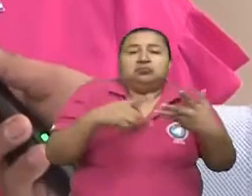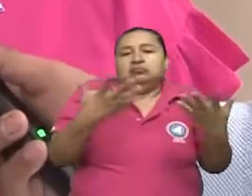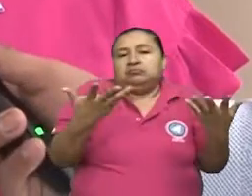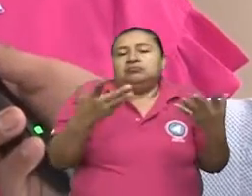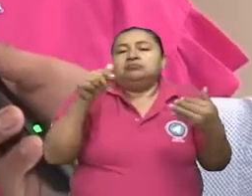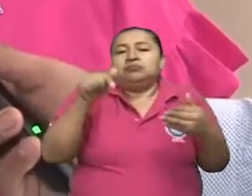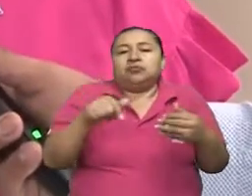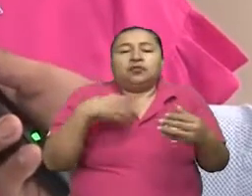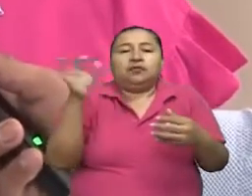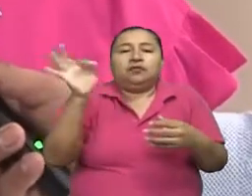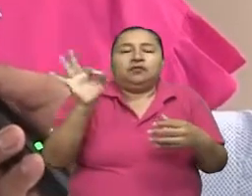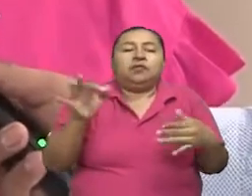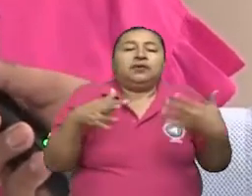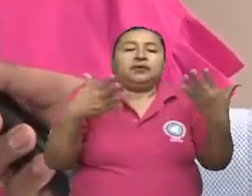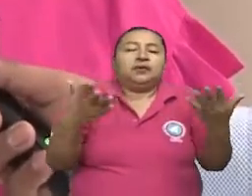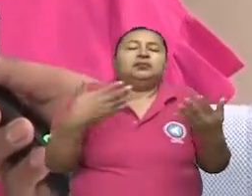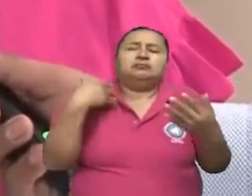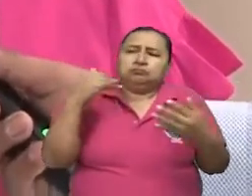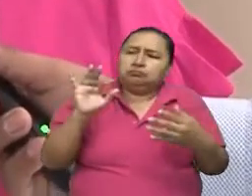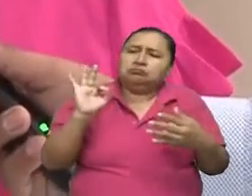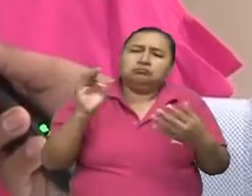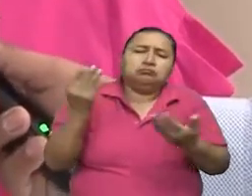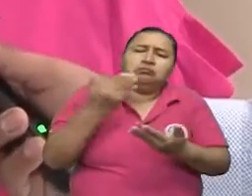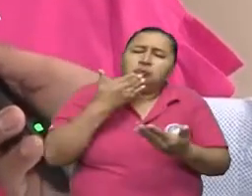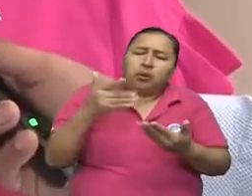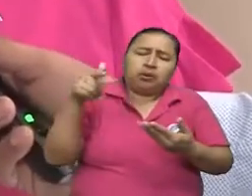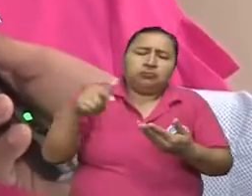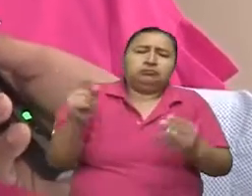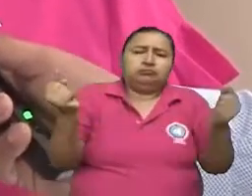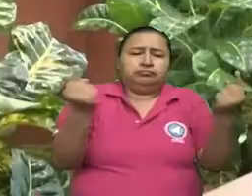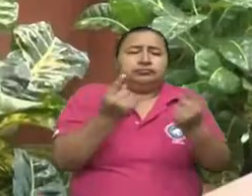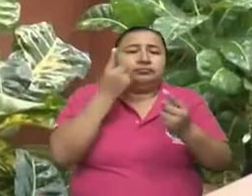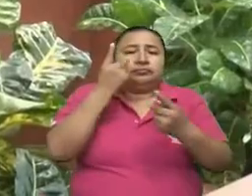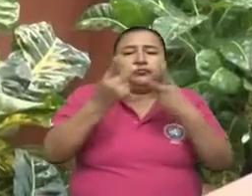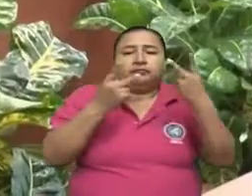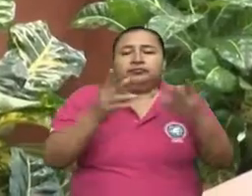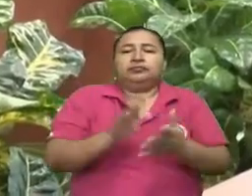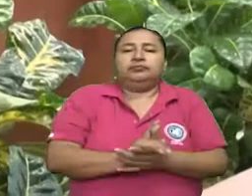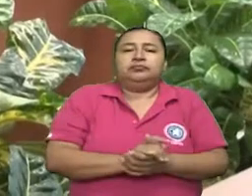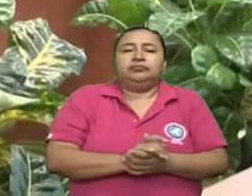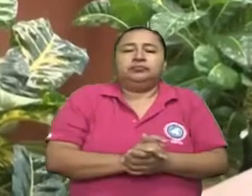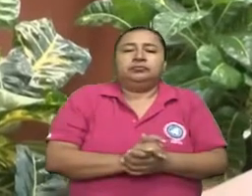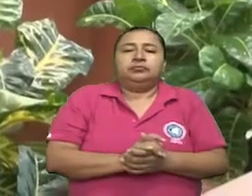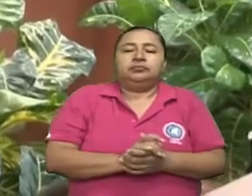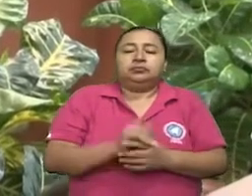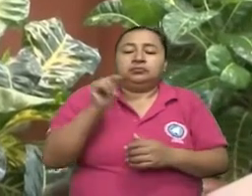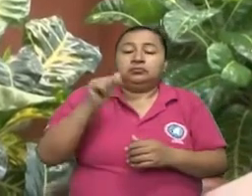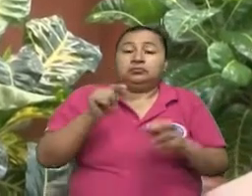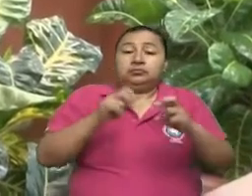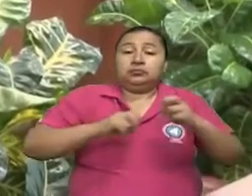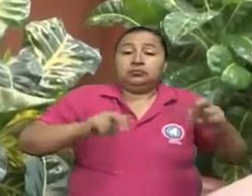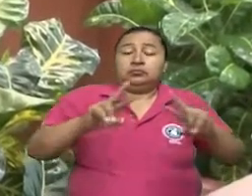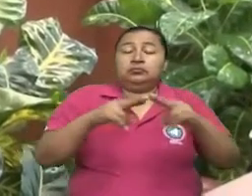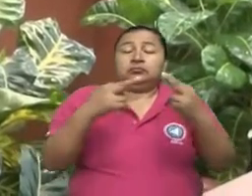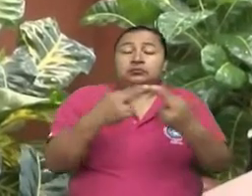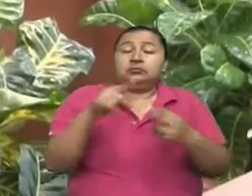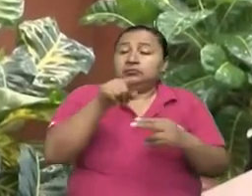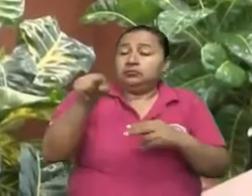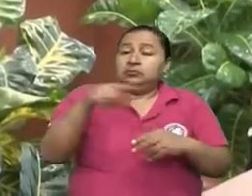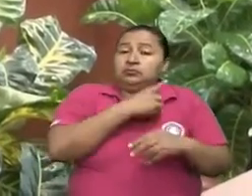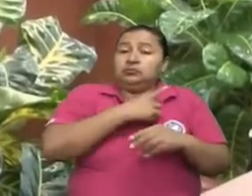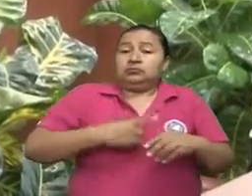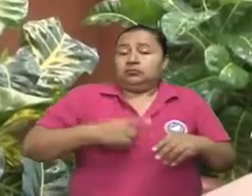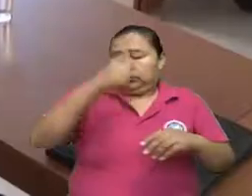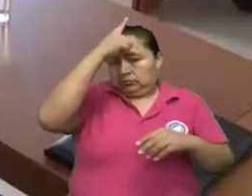de manera que fue de mucho provecho esta visita. Durante la reunión con los parlamentarios